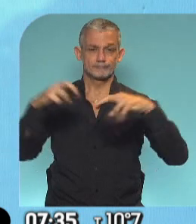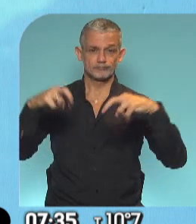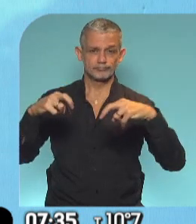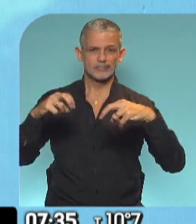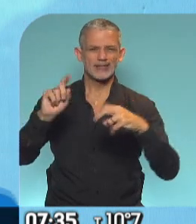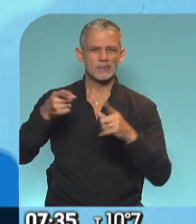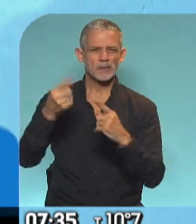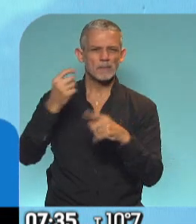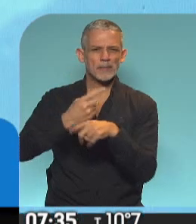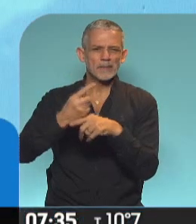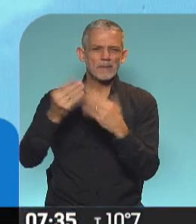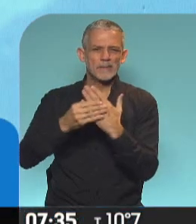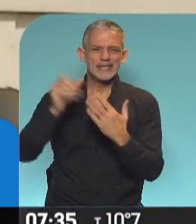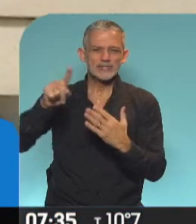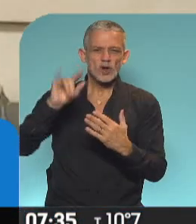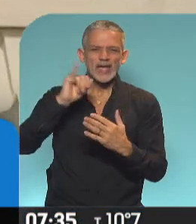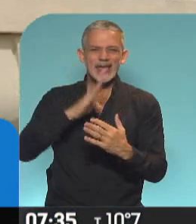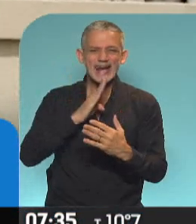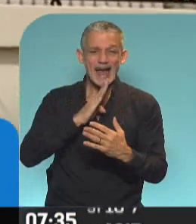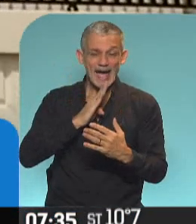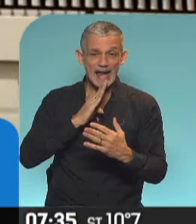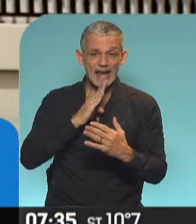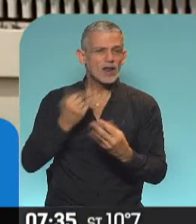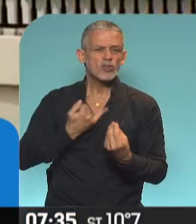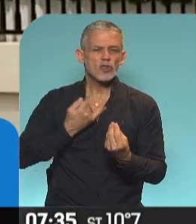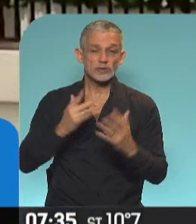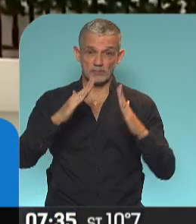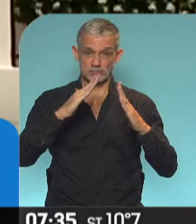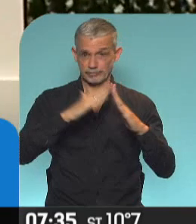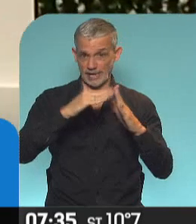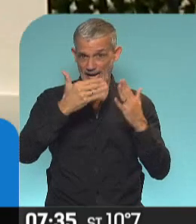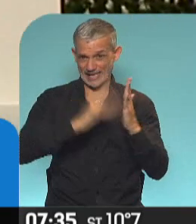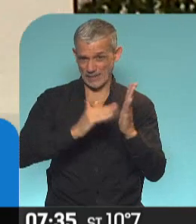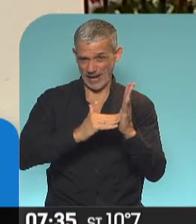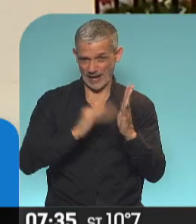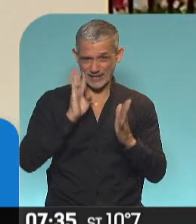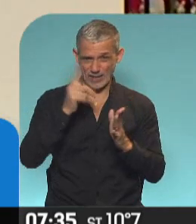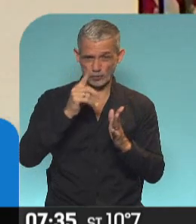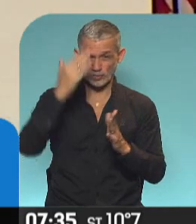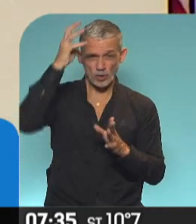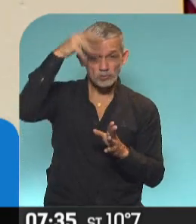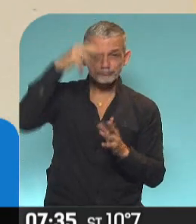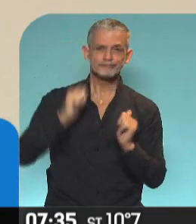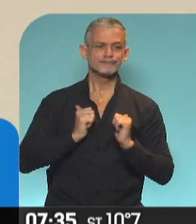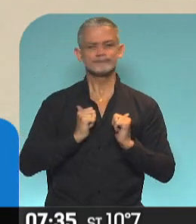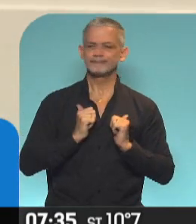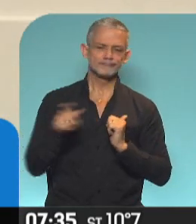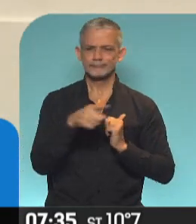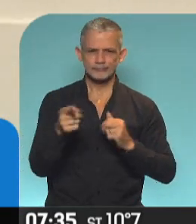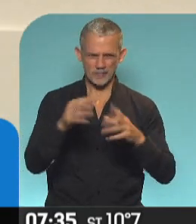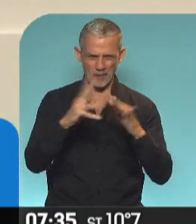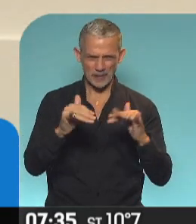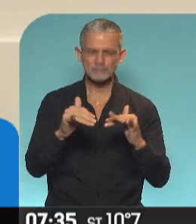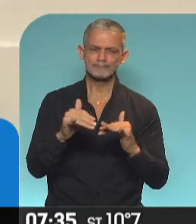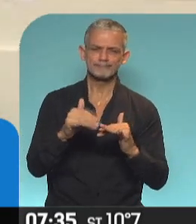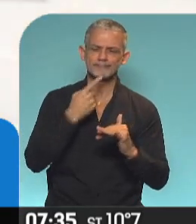el primer ministro de Israel, Benjamín Netanyahu, en la Casa Blanca con Donald Trump como anfitrión, se comprometieron por primera vez a